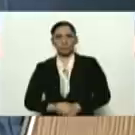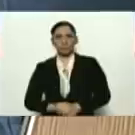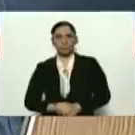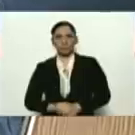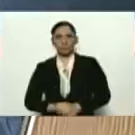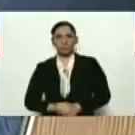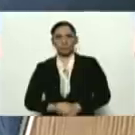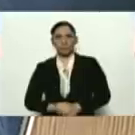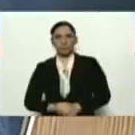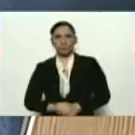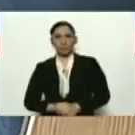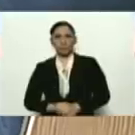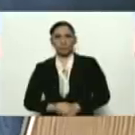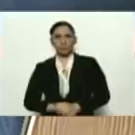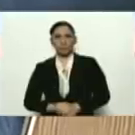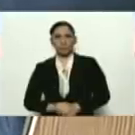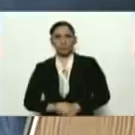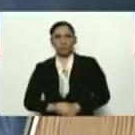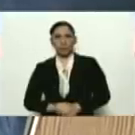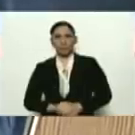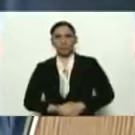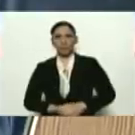Welcome, my friend.